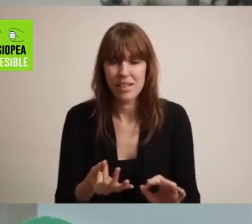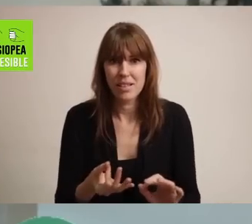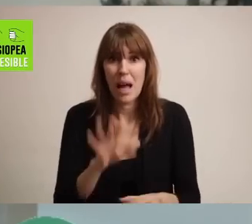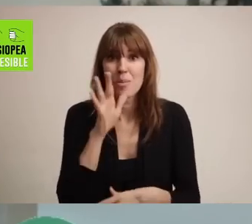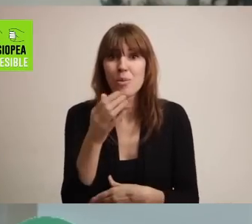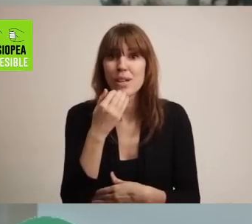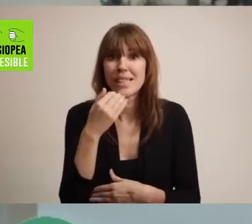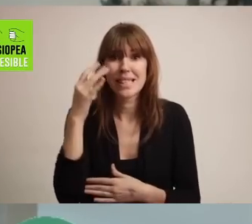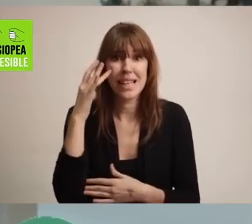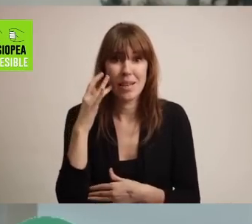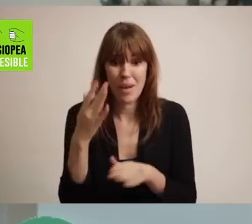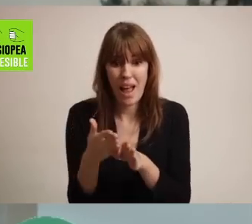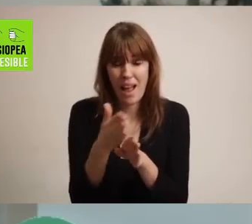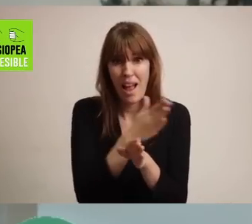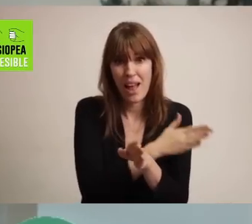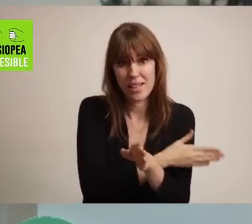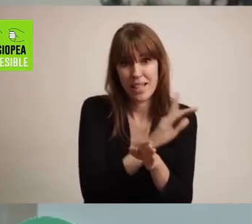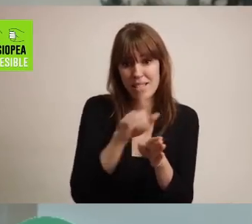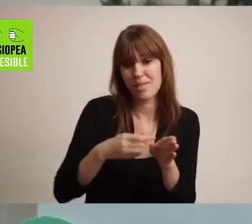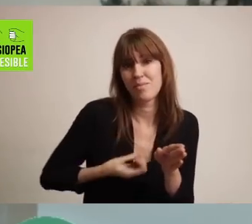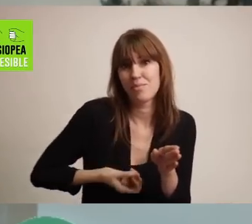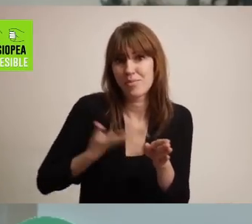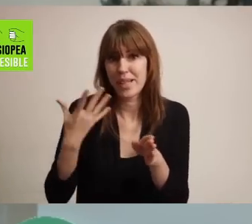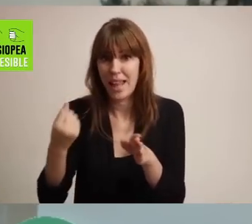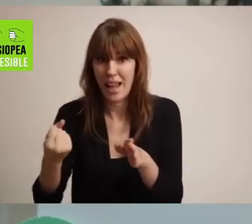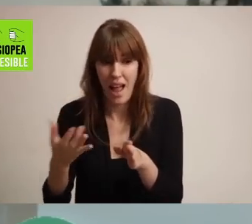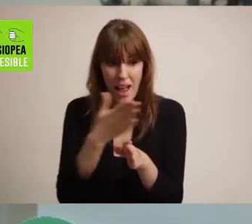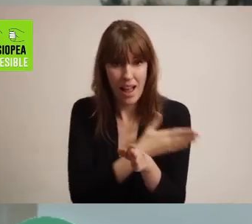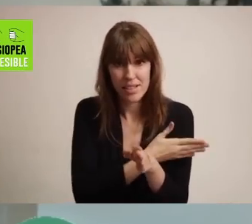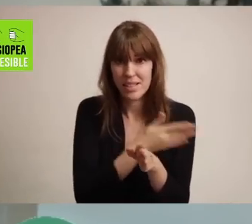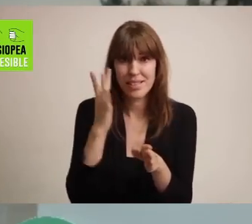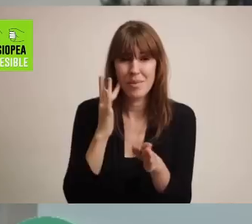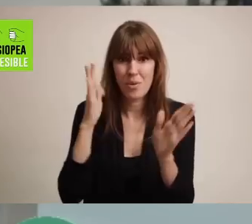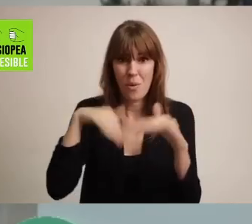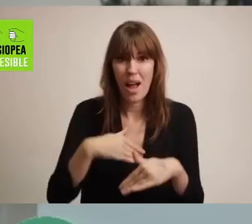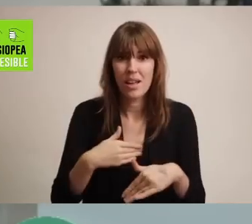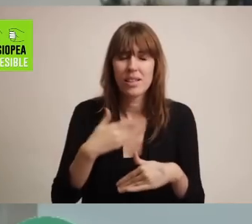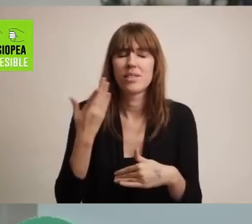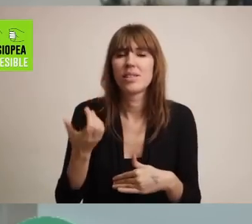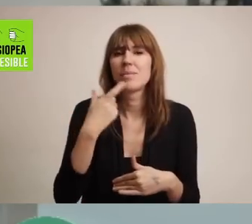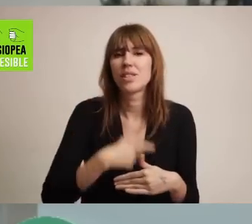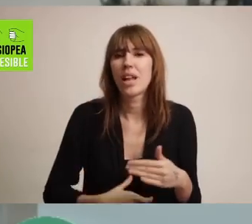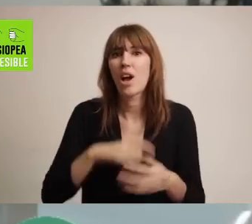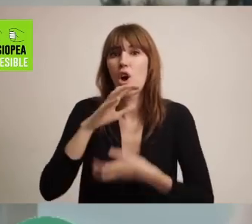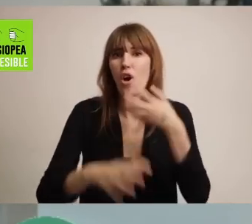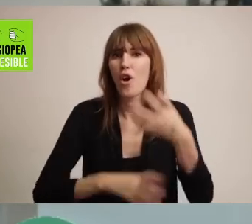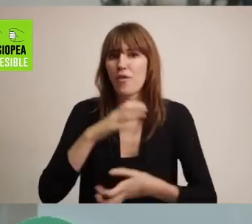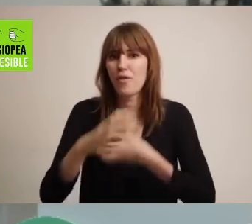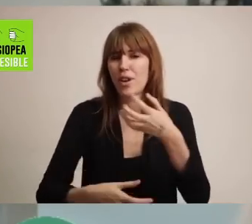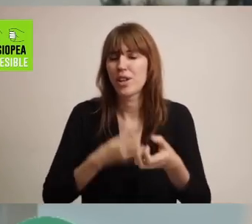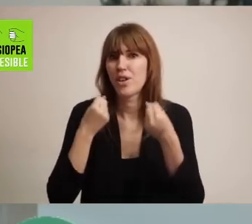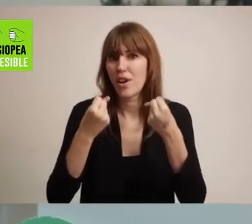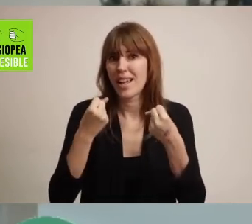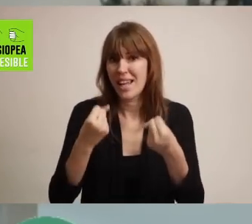Porque si no limpiamos previo a emitir la energía, dentro de la persona se entra en el conflicto de la energía